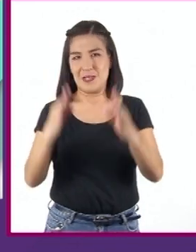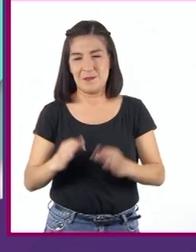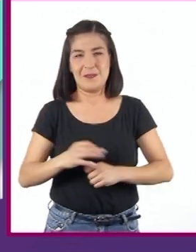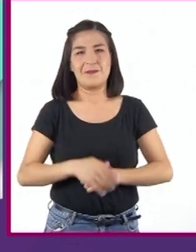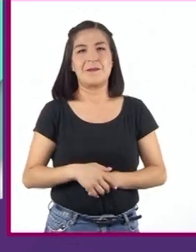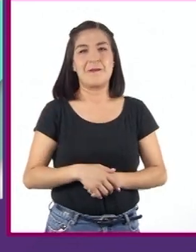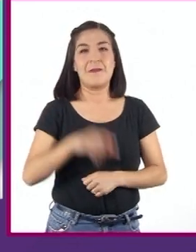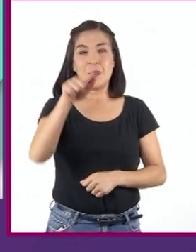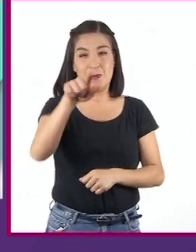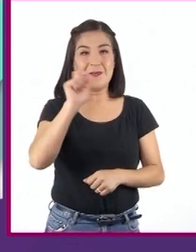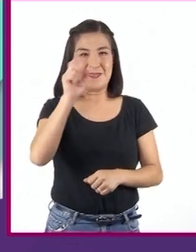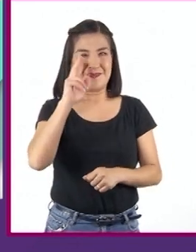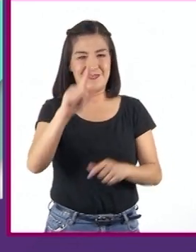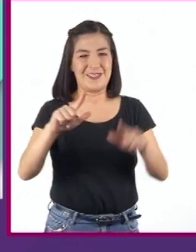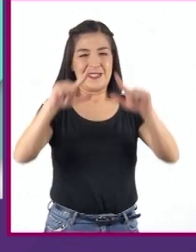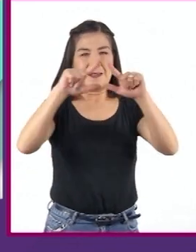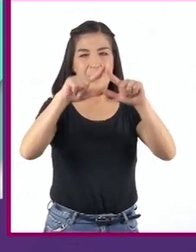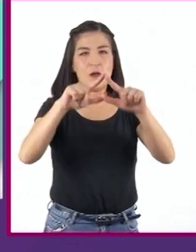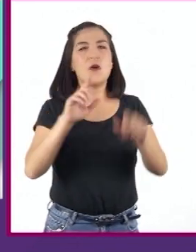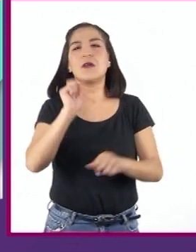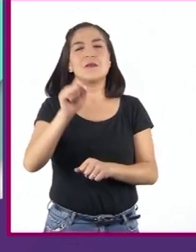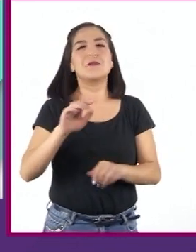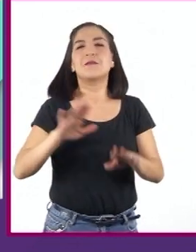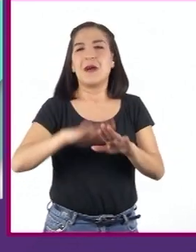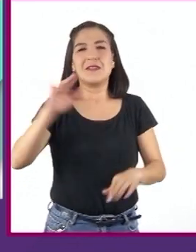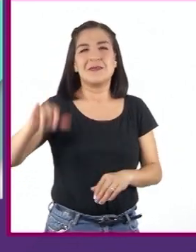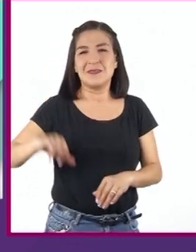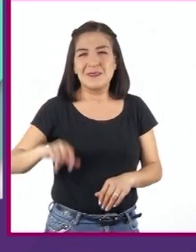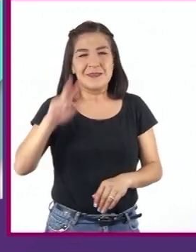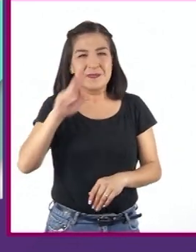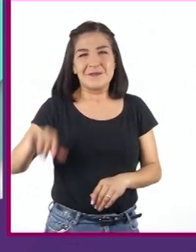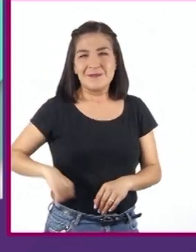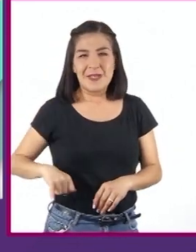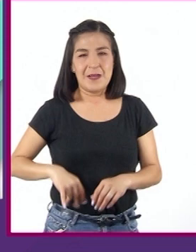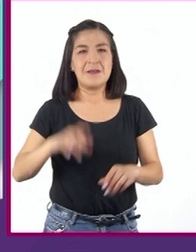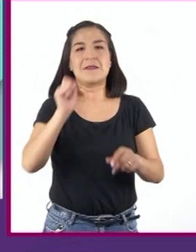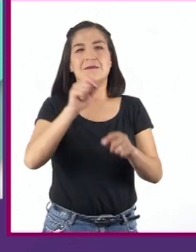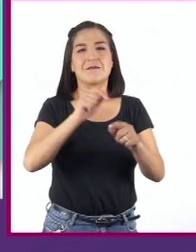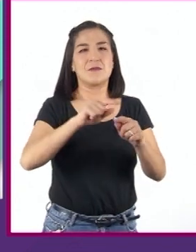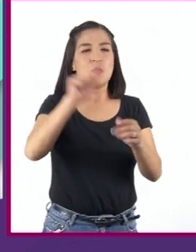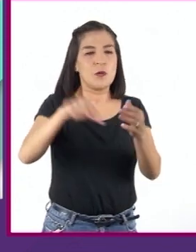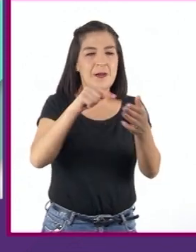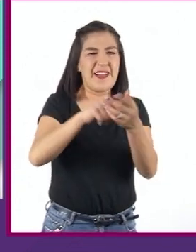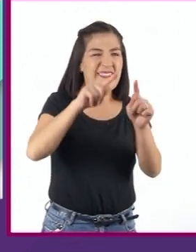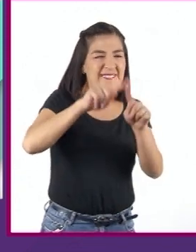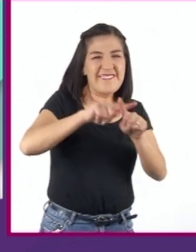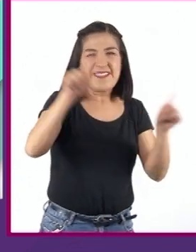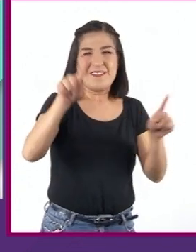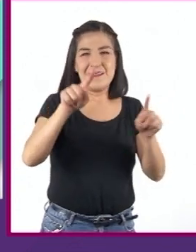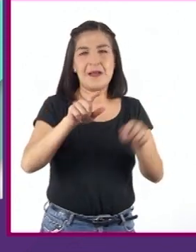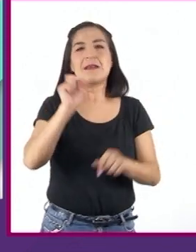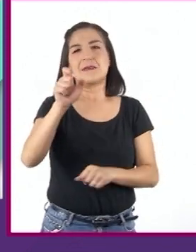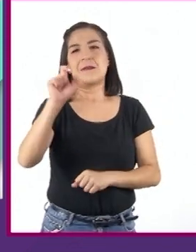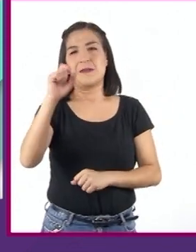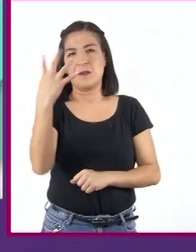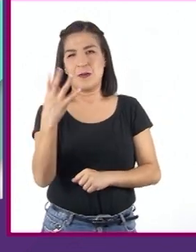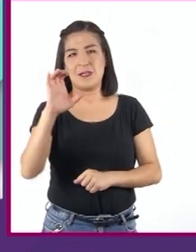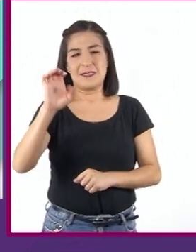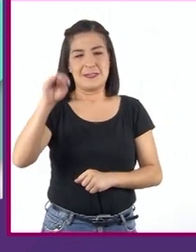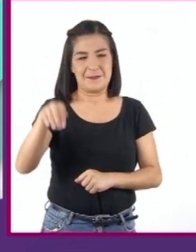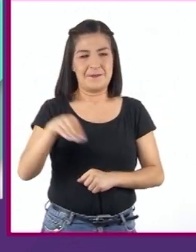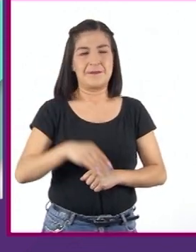En los triángulos isósceles, generalmente se toma como base el lado desigual, en este caso 24